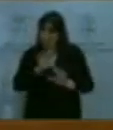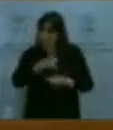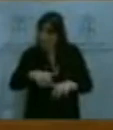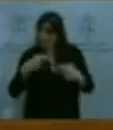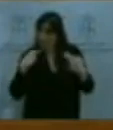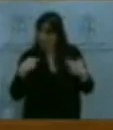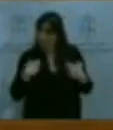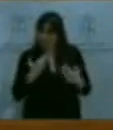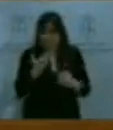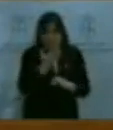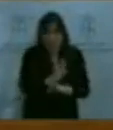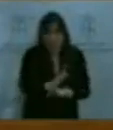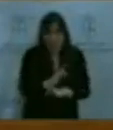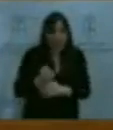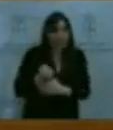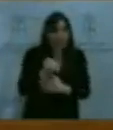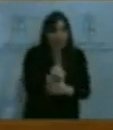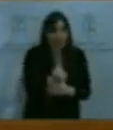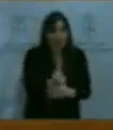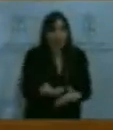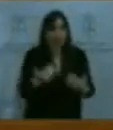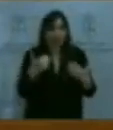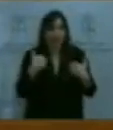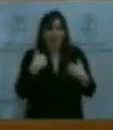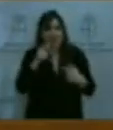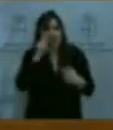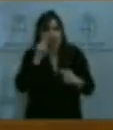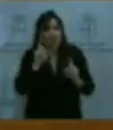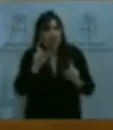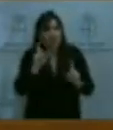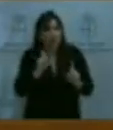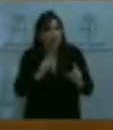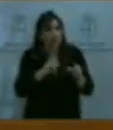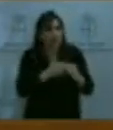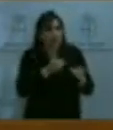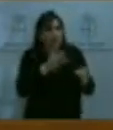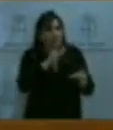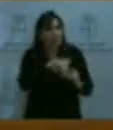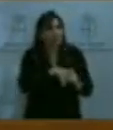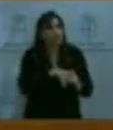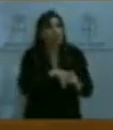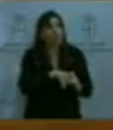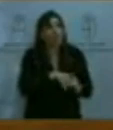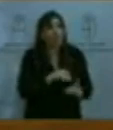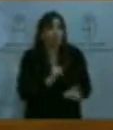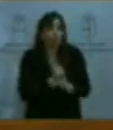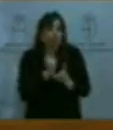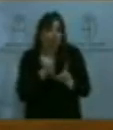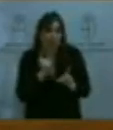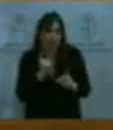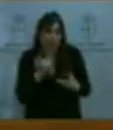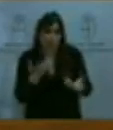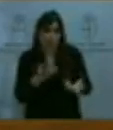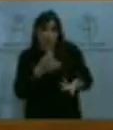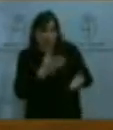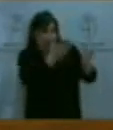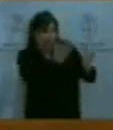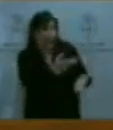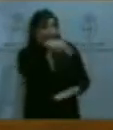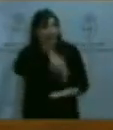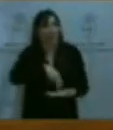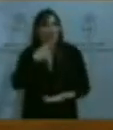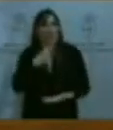inspección educativa, ¿sabe qué votó su partido? En contra. Entonces, ahora viene usted aquí a pedir más diligencia y más